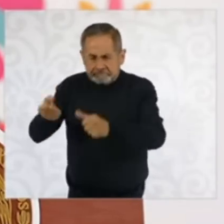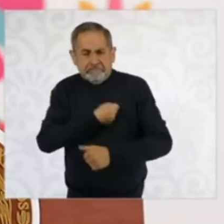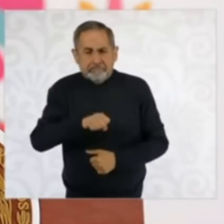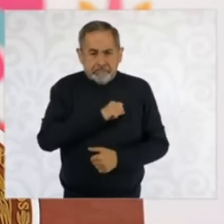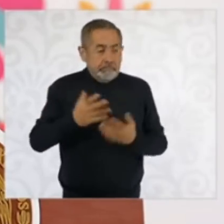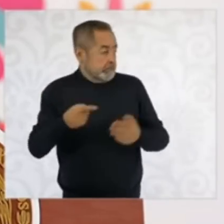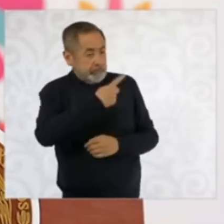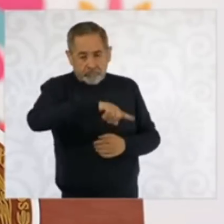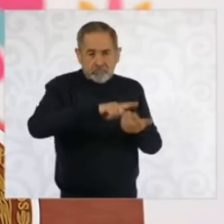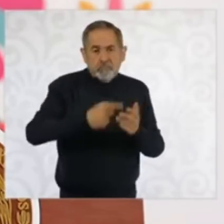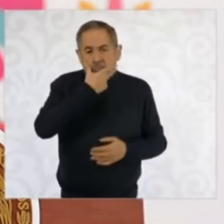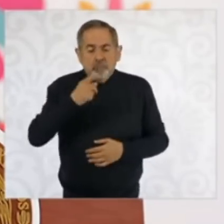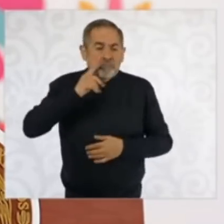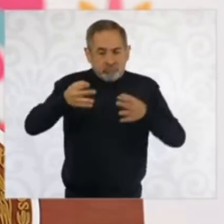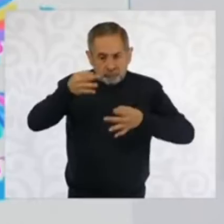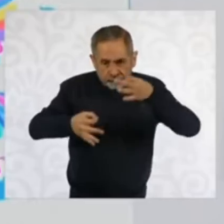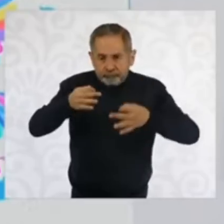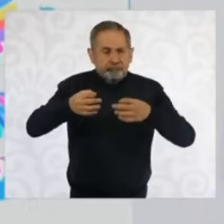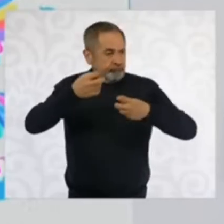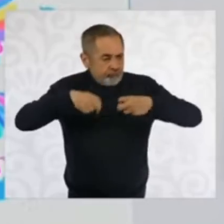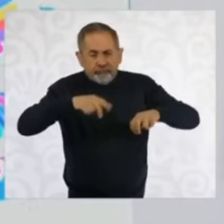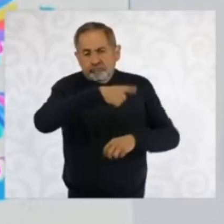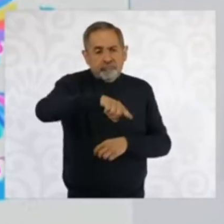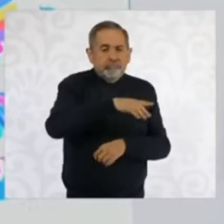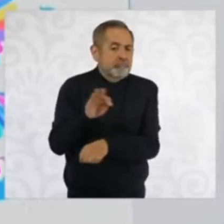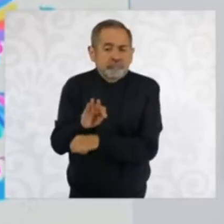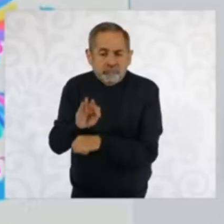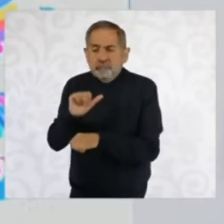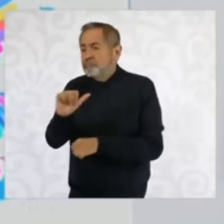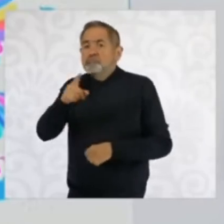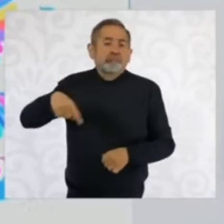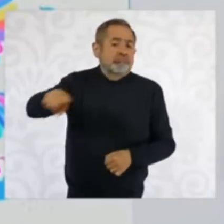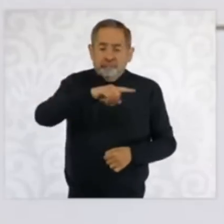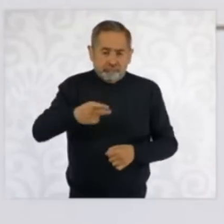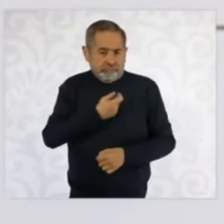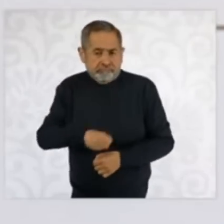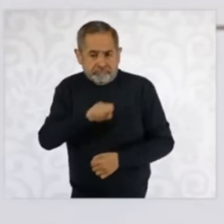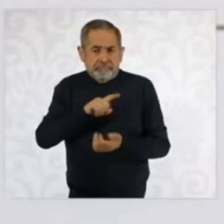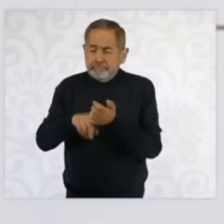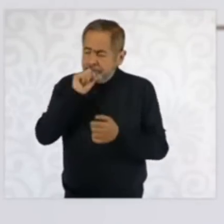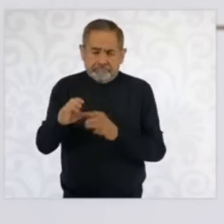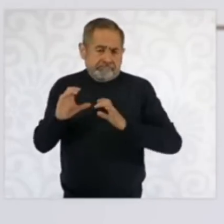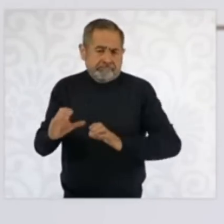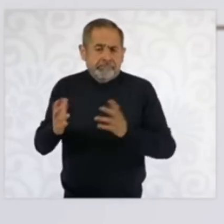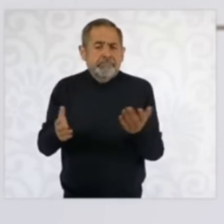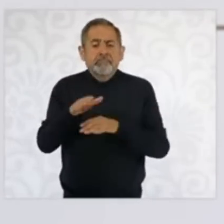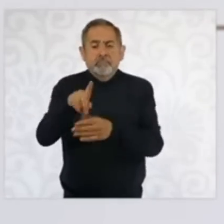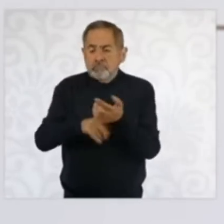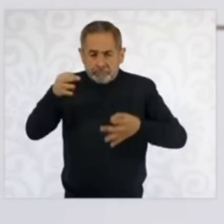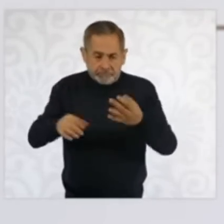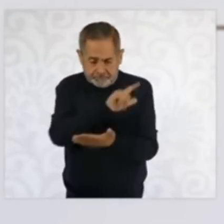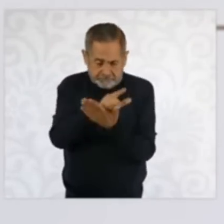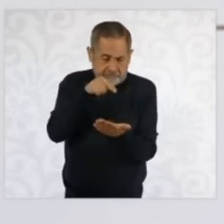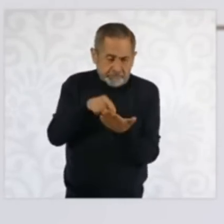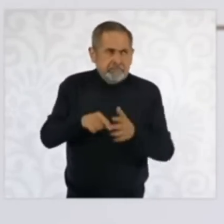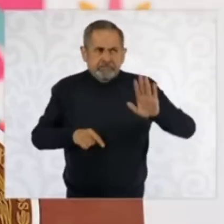los magistrados, las ministras, los ministros, pues para proteger la salud también en términos jurídicos, en